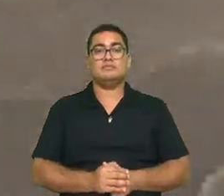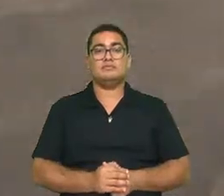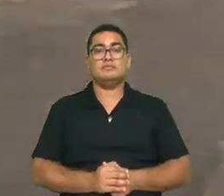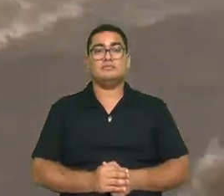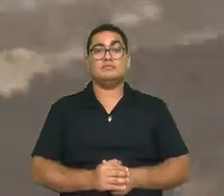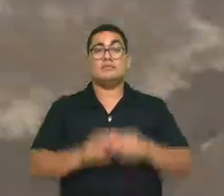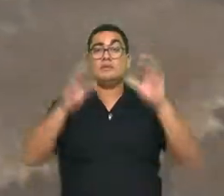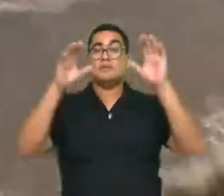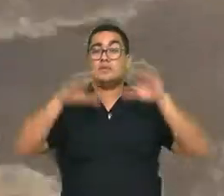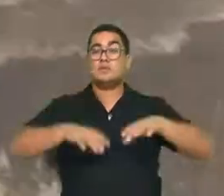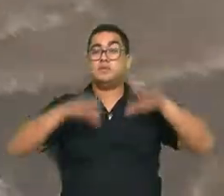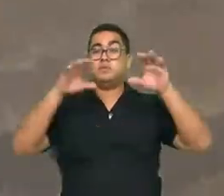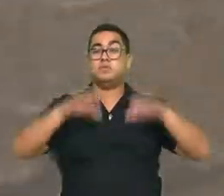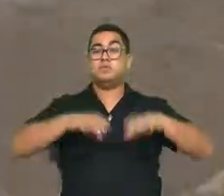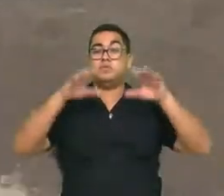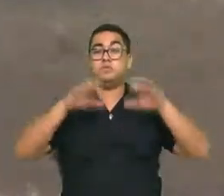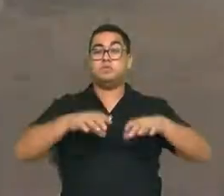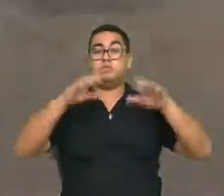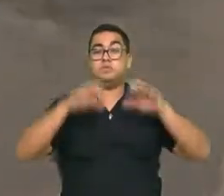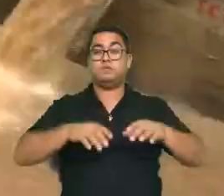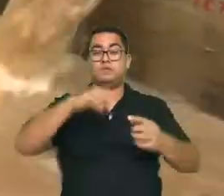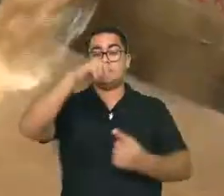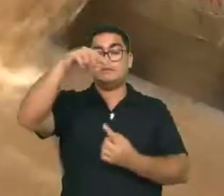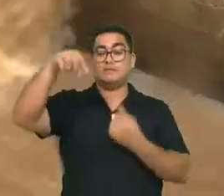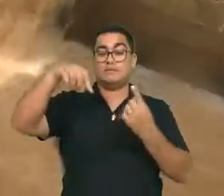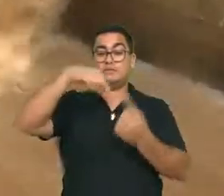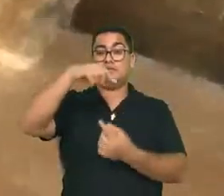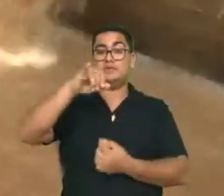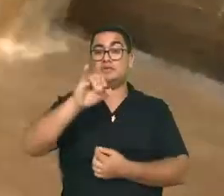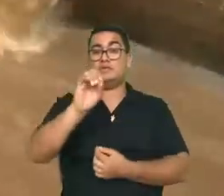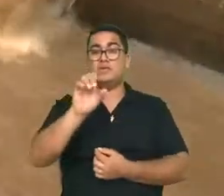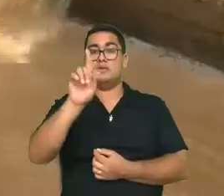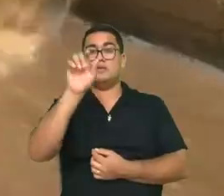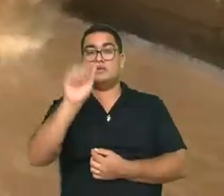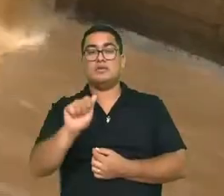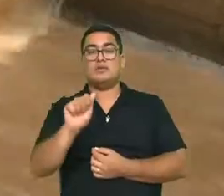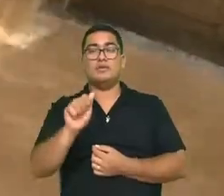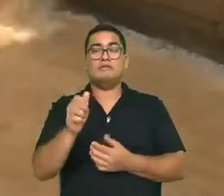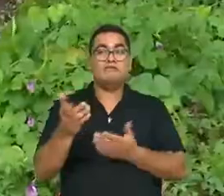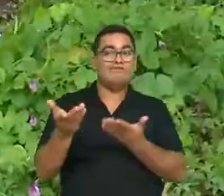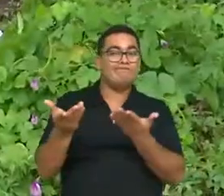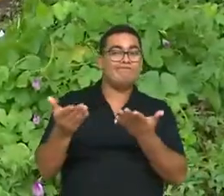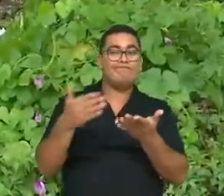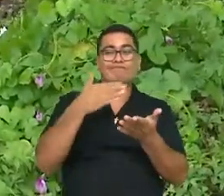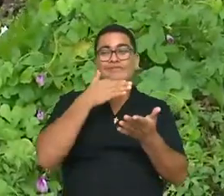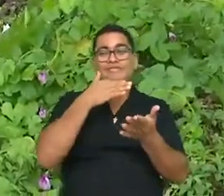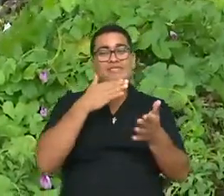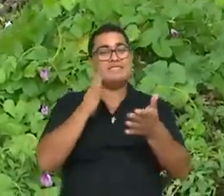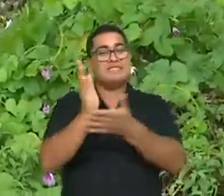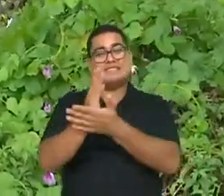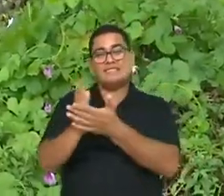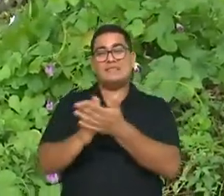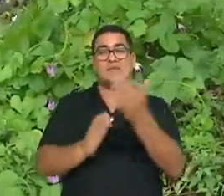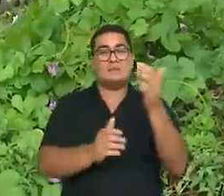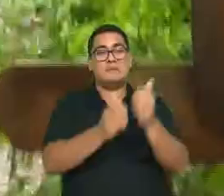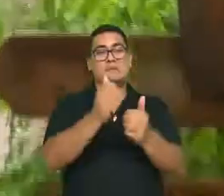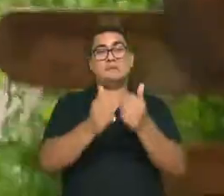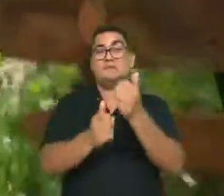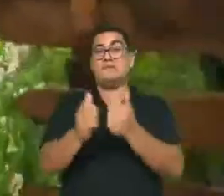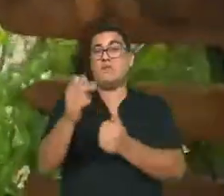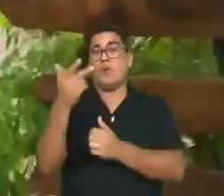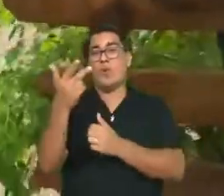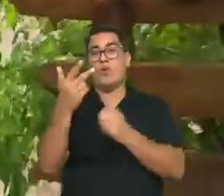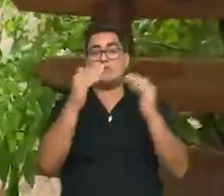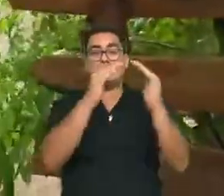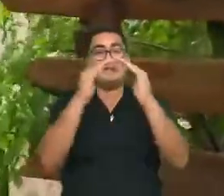Las intensas lluvias generadas por el huracán Iota provocaron de manera preliminar afectaciones totales y daños parciales en 8 viviendas